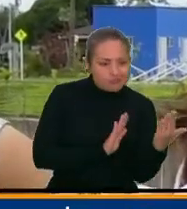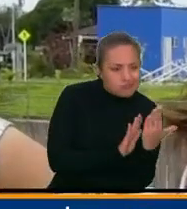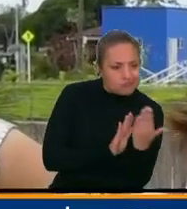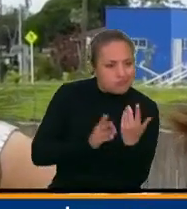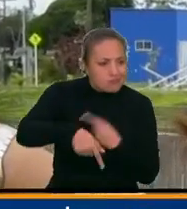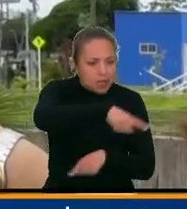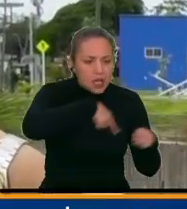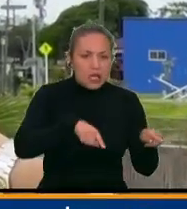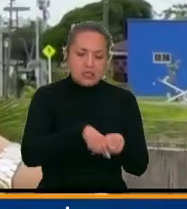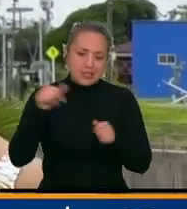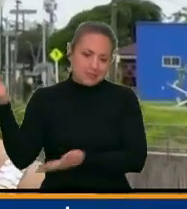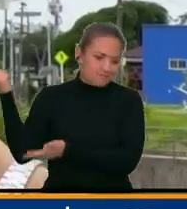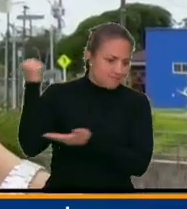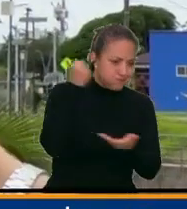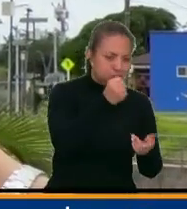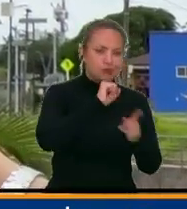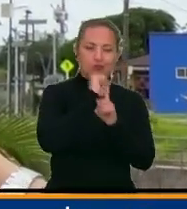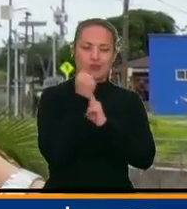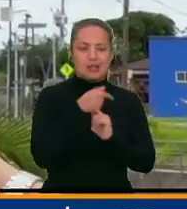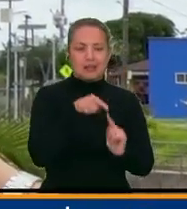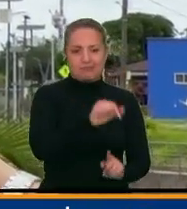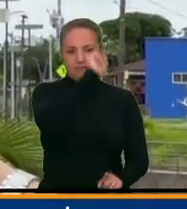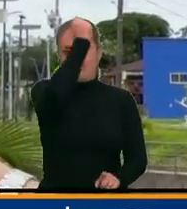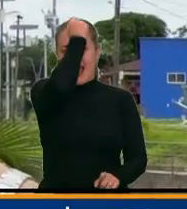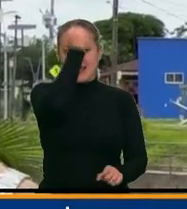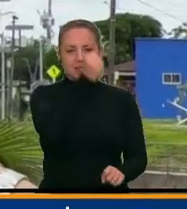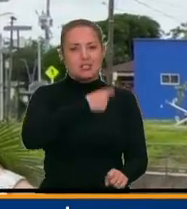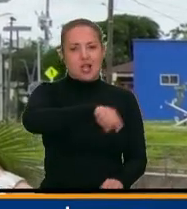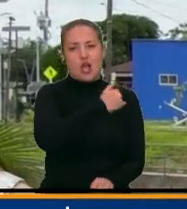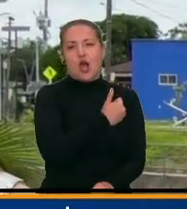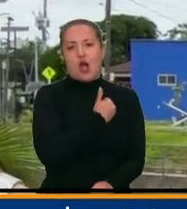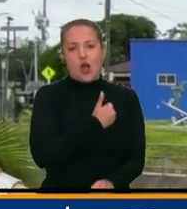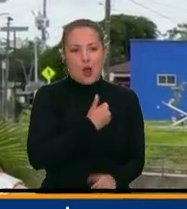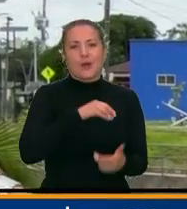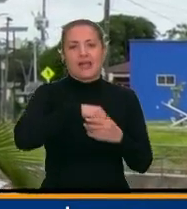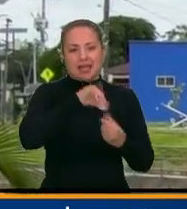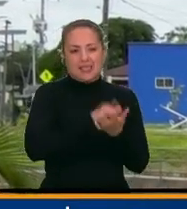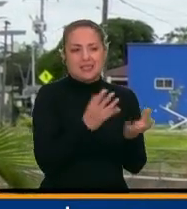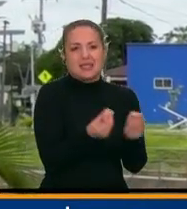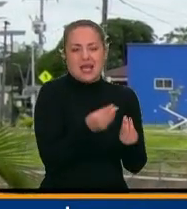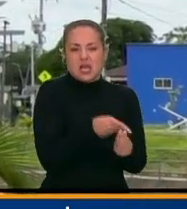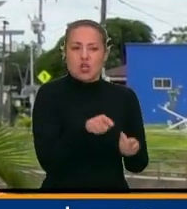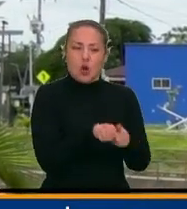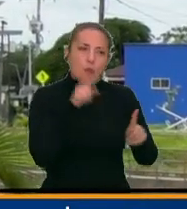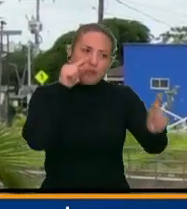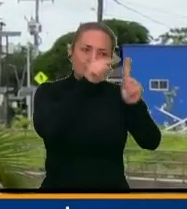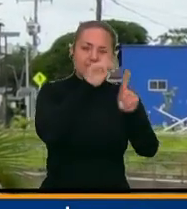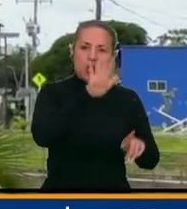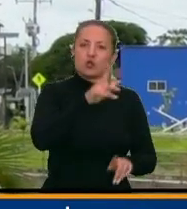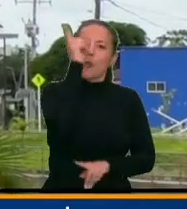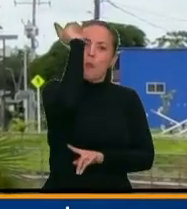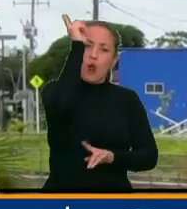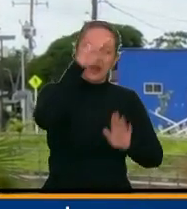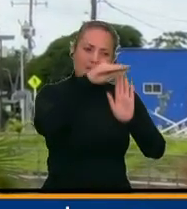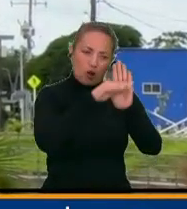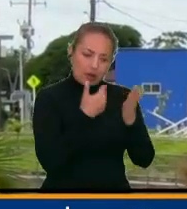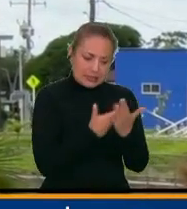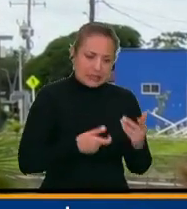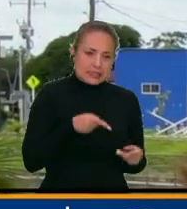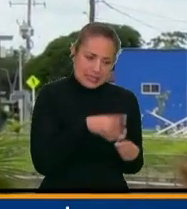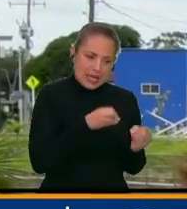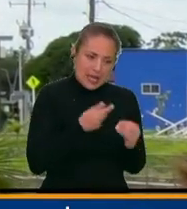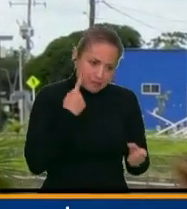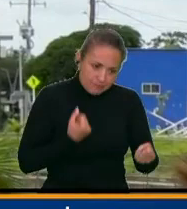inversión social ellos son el eje fundamental de nuestro proyecto político con ellos vamos a gobernar y